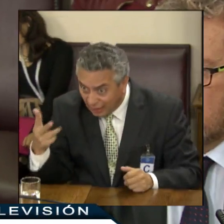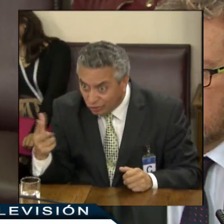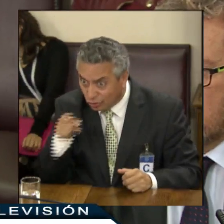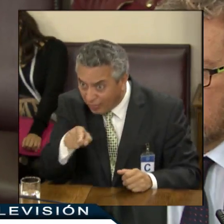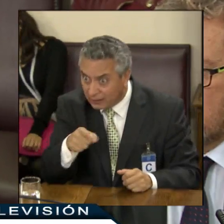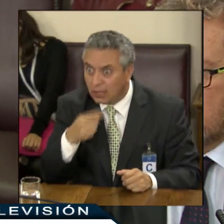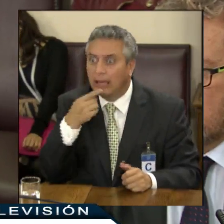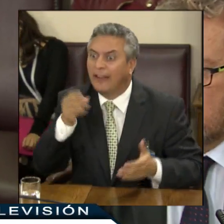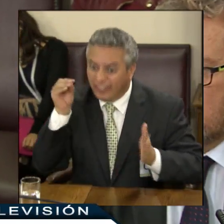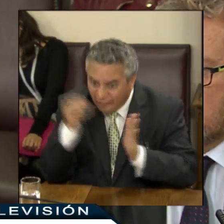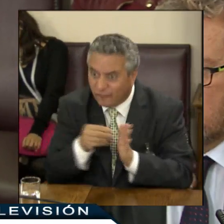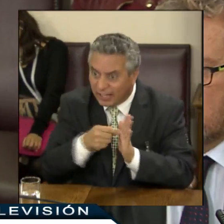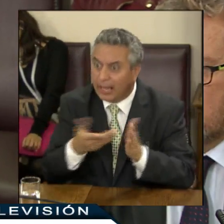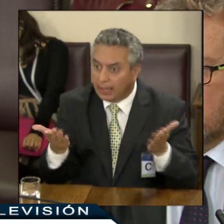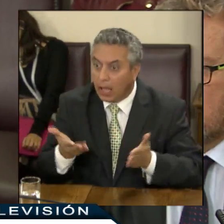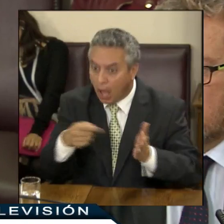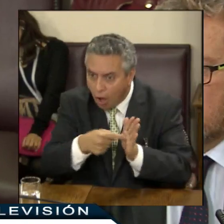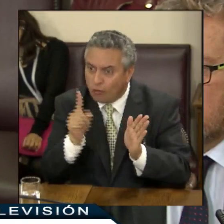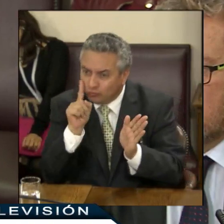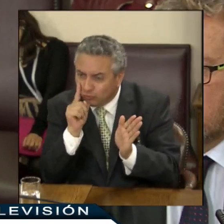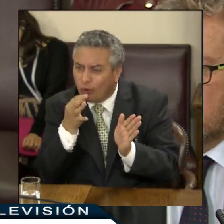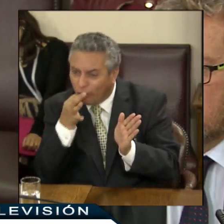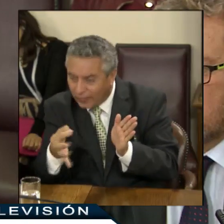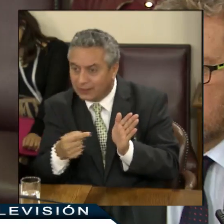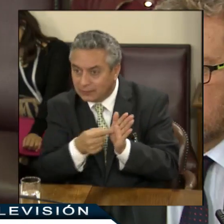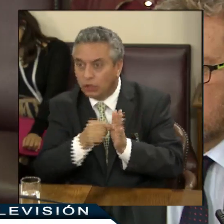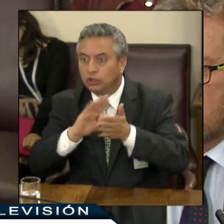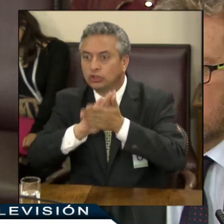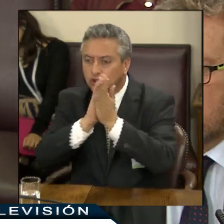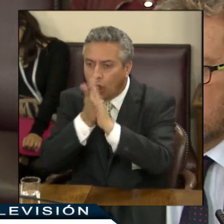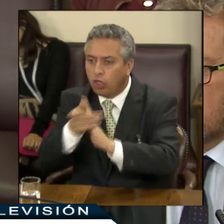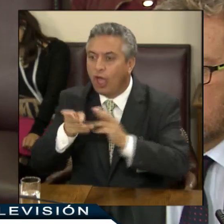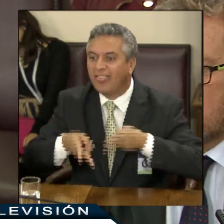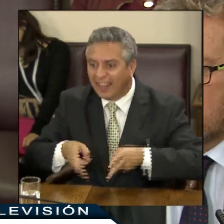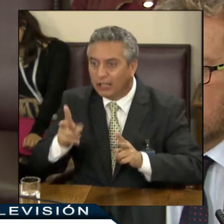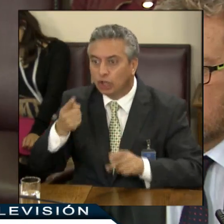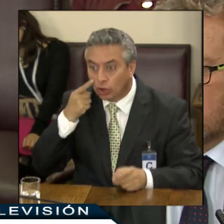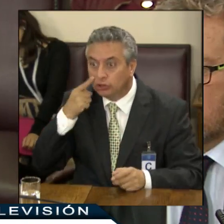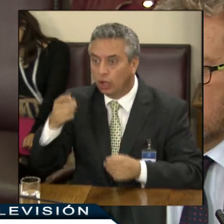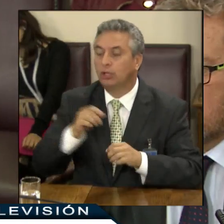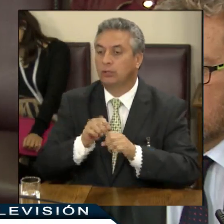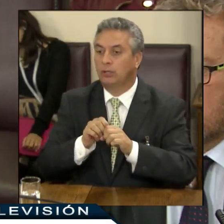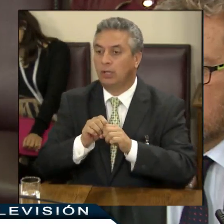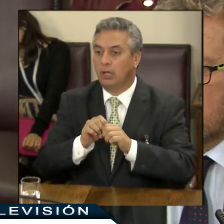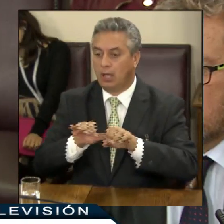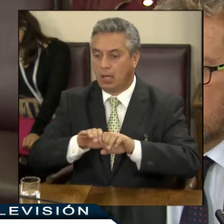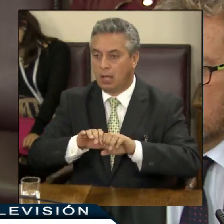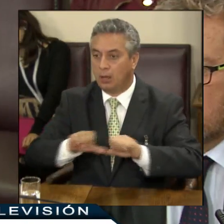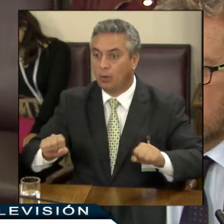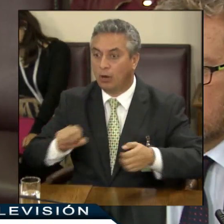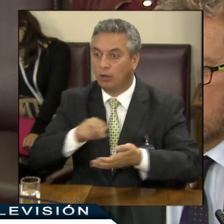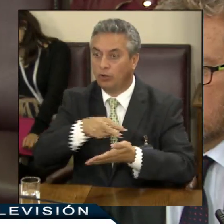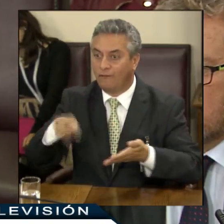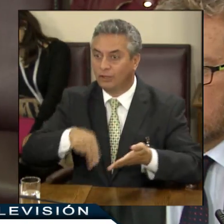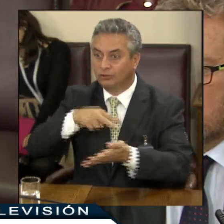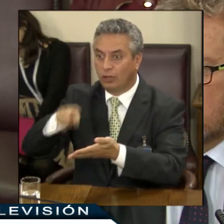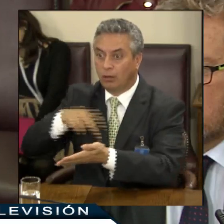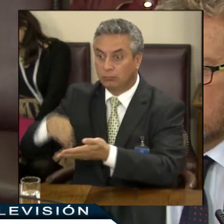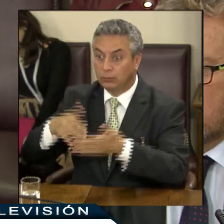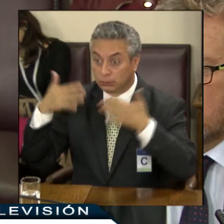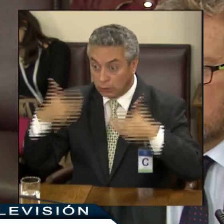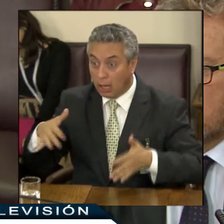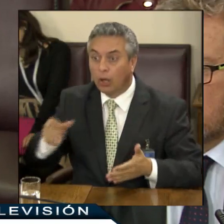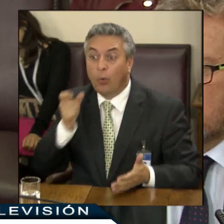correcto funcionamiento y en ello se incorpora todo tod los derechos reconocidos por los tratados internacionales de Derechos Humanos Cuáles los que se encuentran